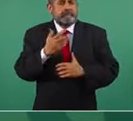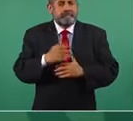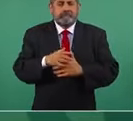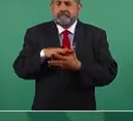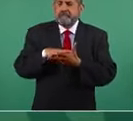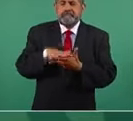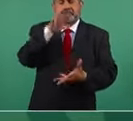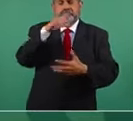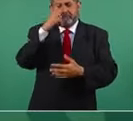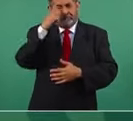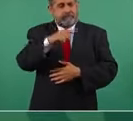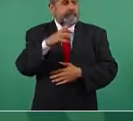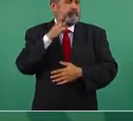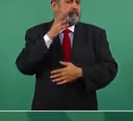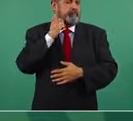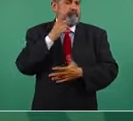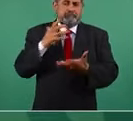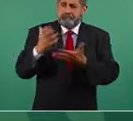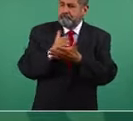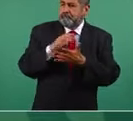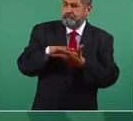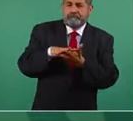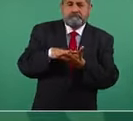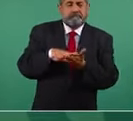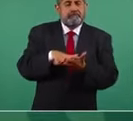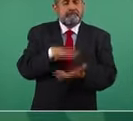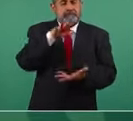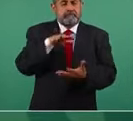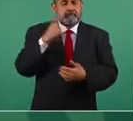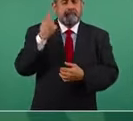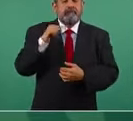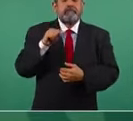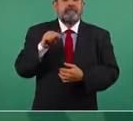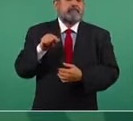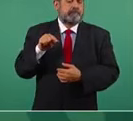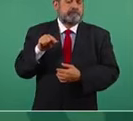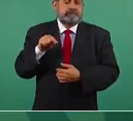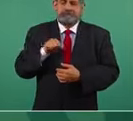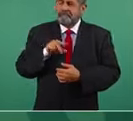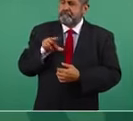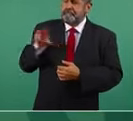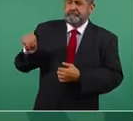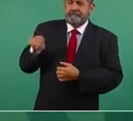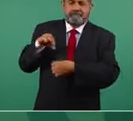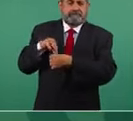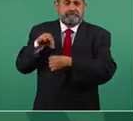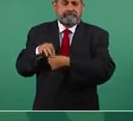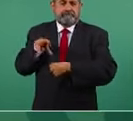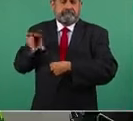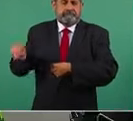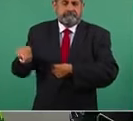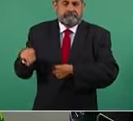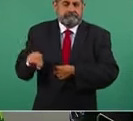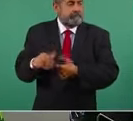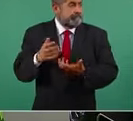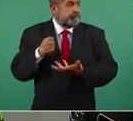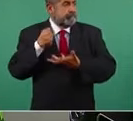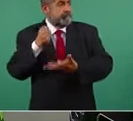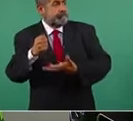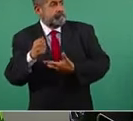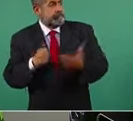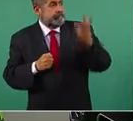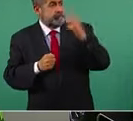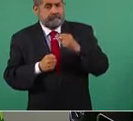la mayoría en la Cámara de Diputados para que no se aprobara el